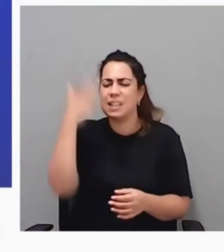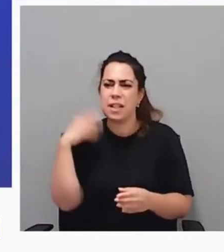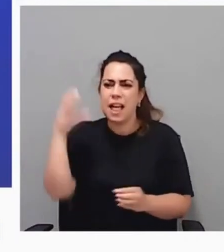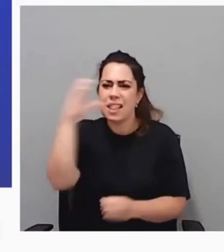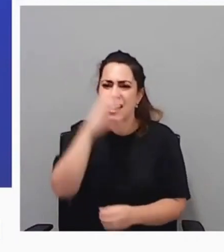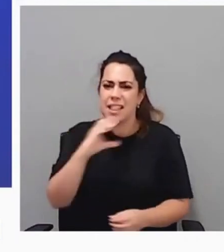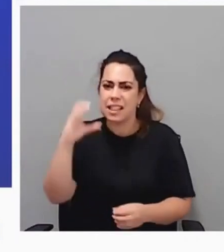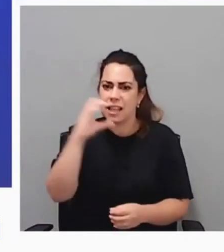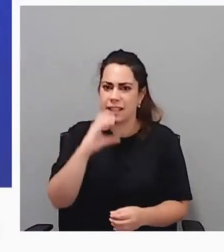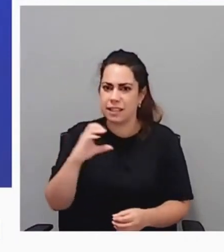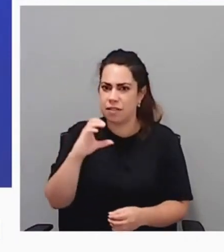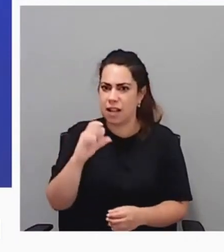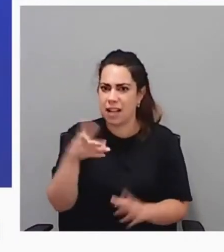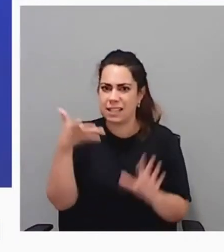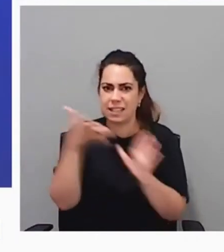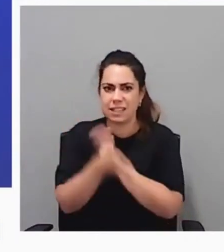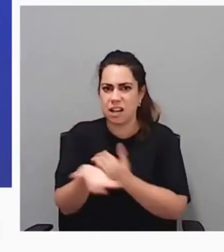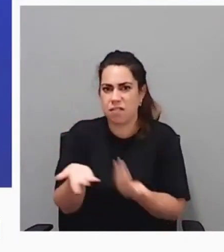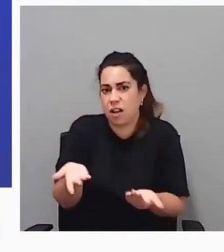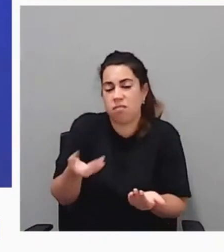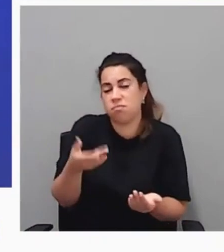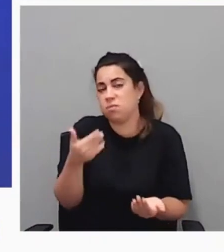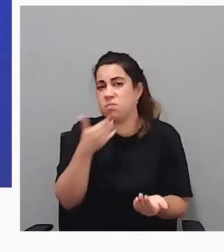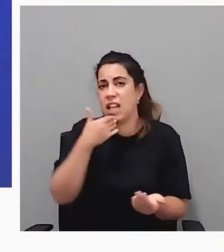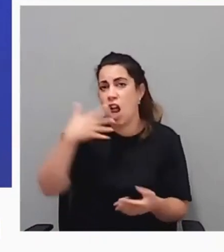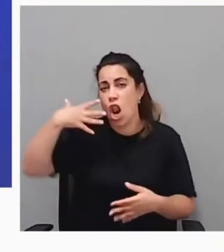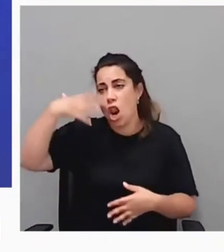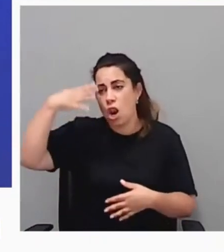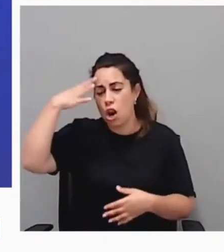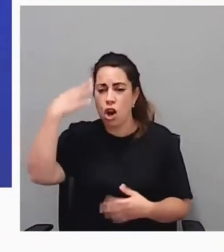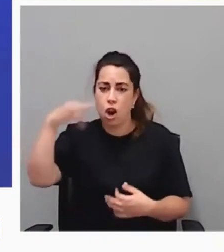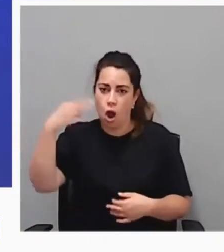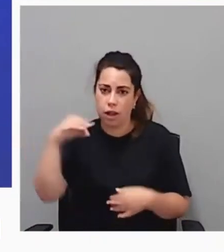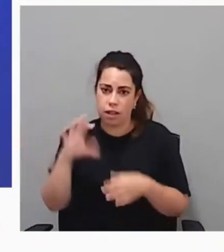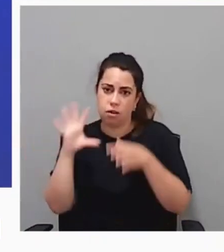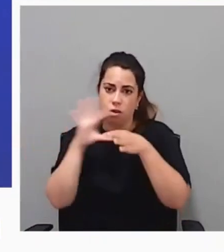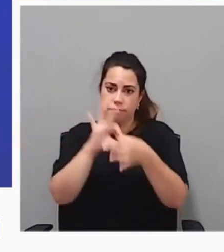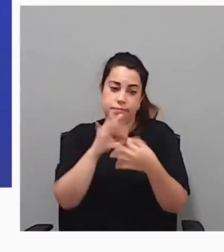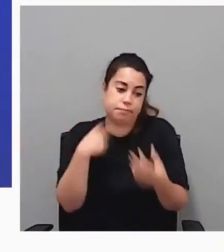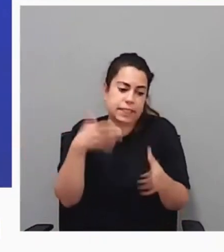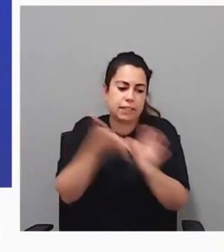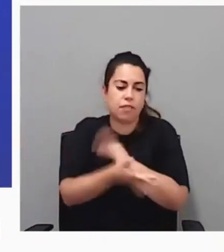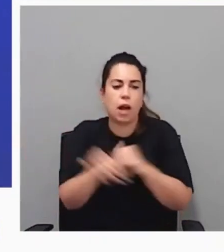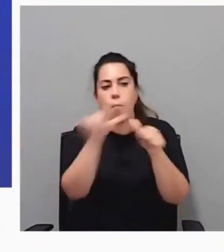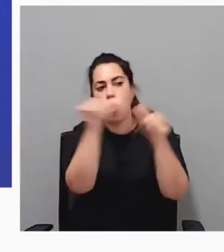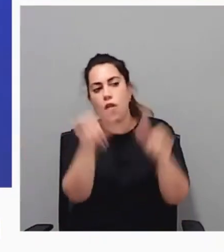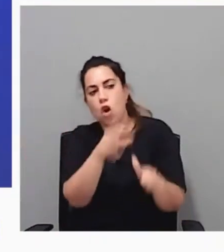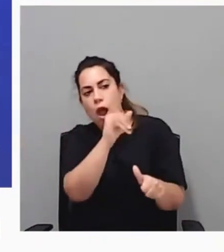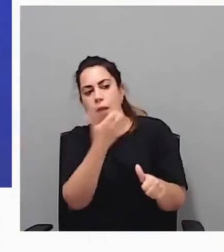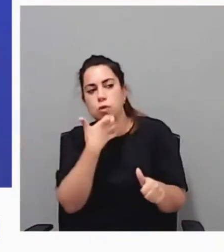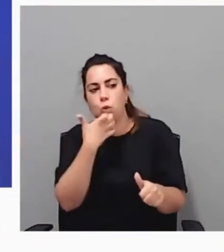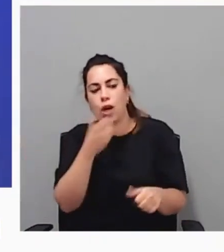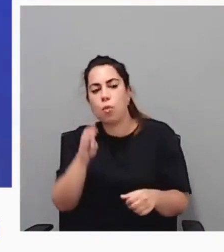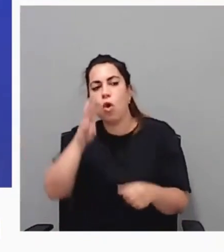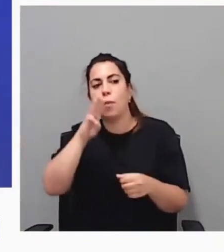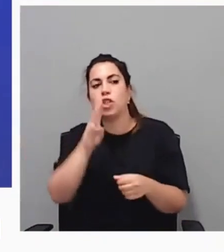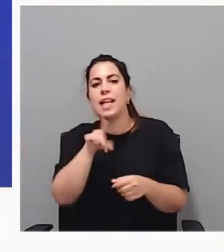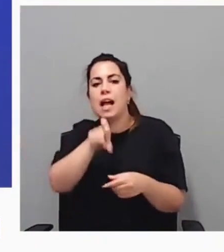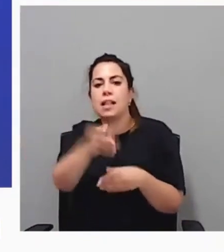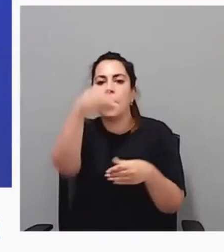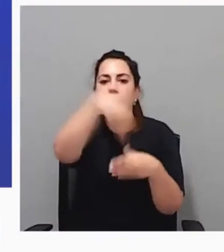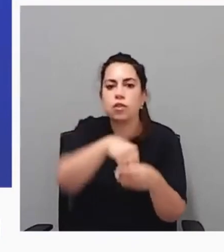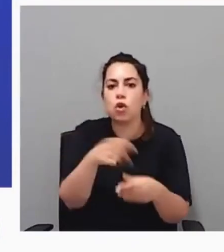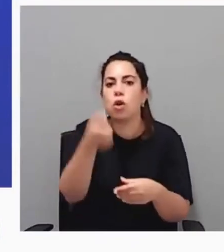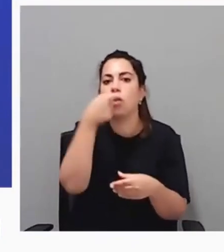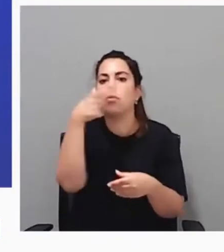muy reduccionista y muy lógica. Teníamos un modelo que es una proteína en el cáncer, una droga, lo mato